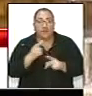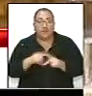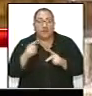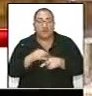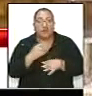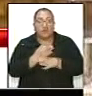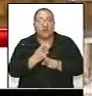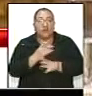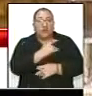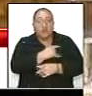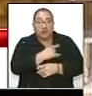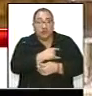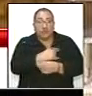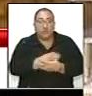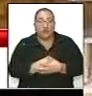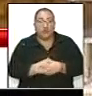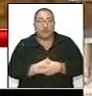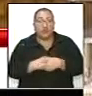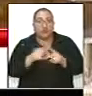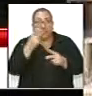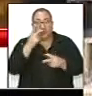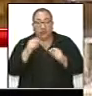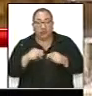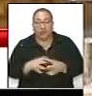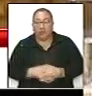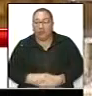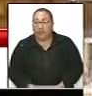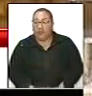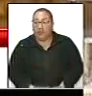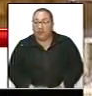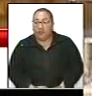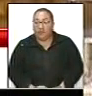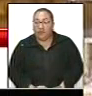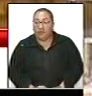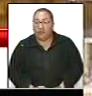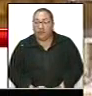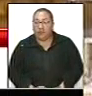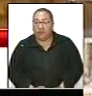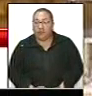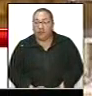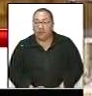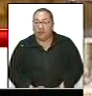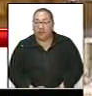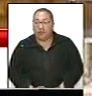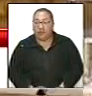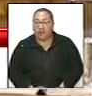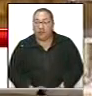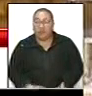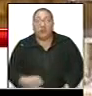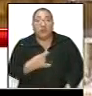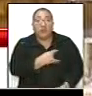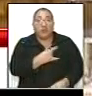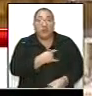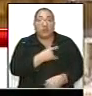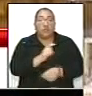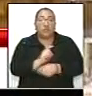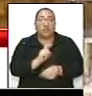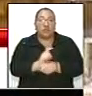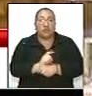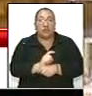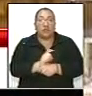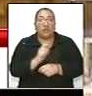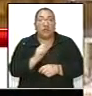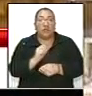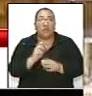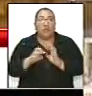de universidades, ustedes pueden verlas ahí. Tenemos universidades de enseñanza e investigación con proyección